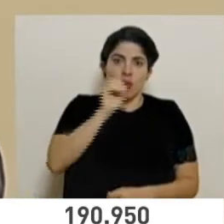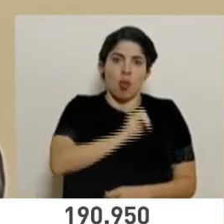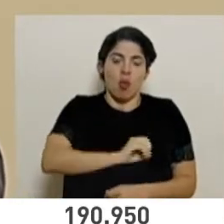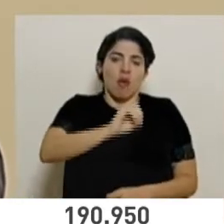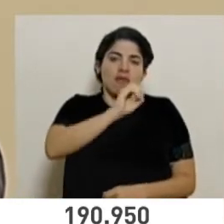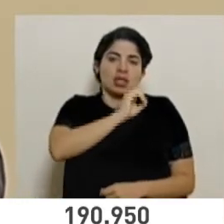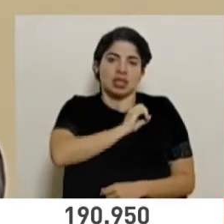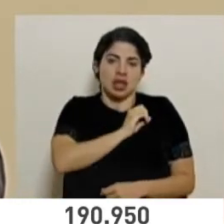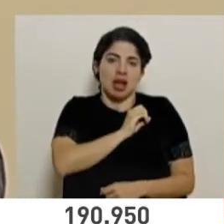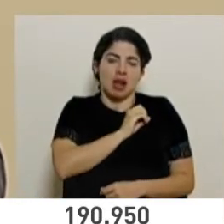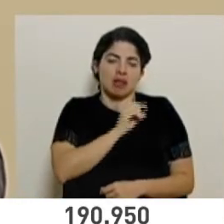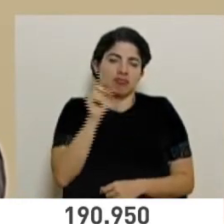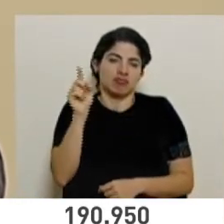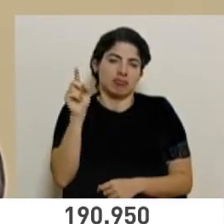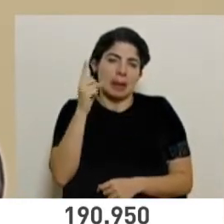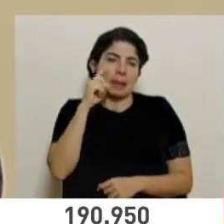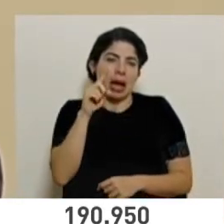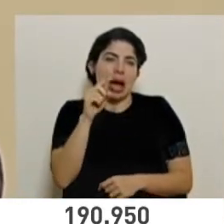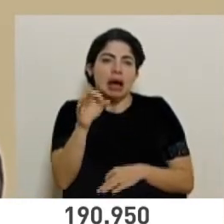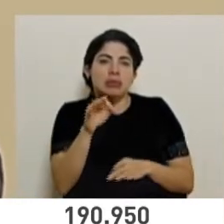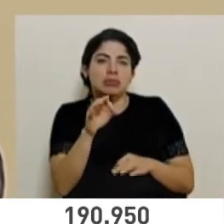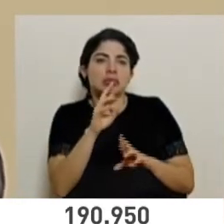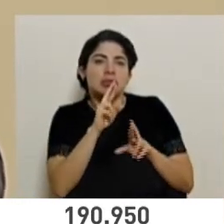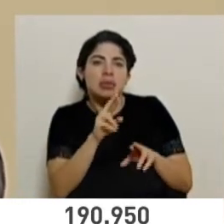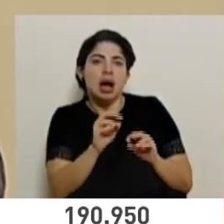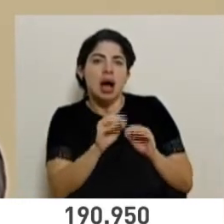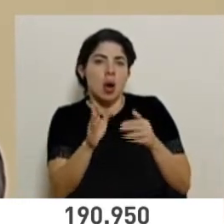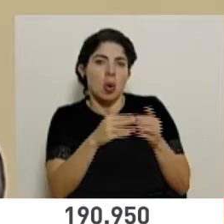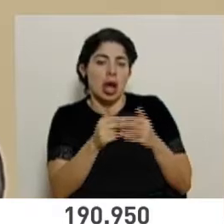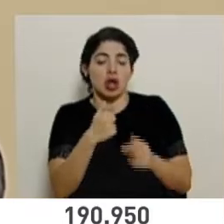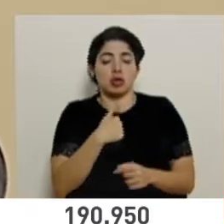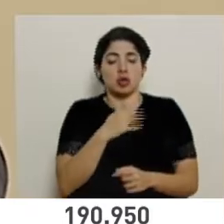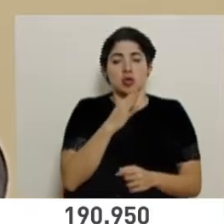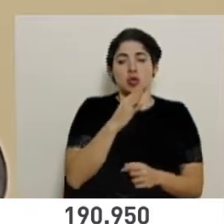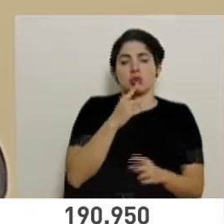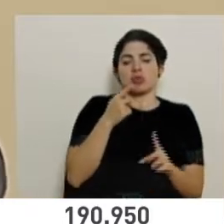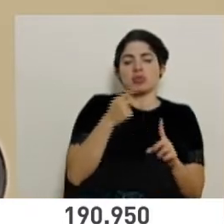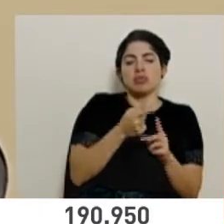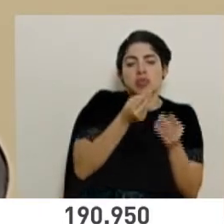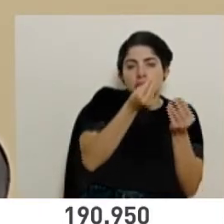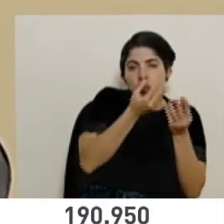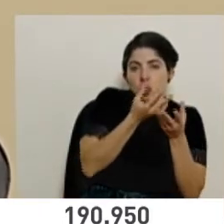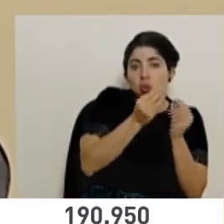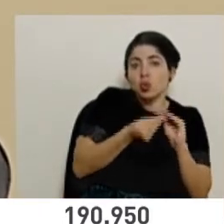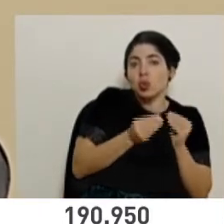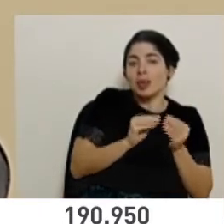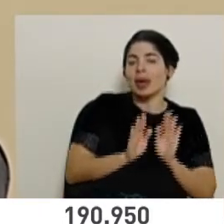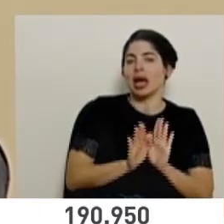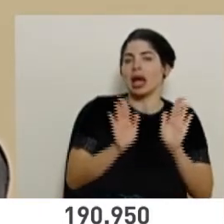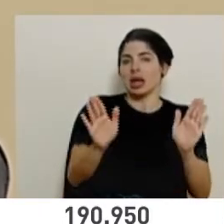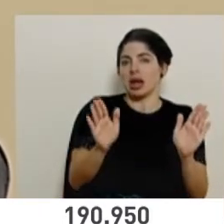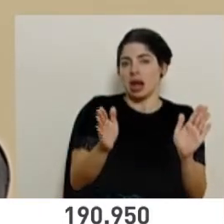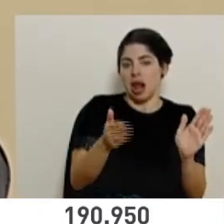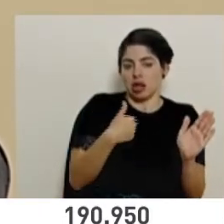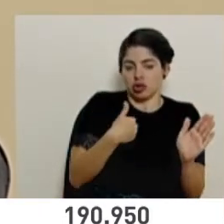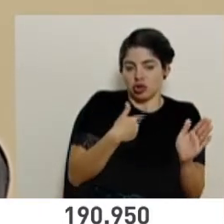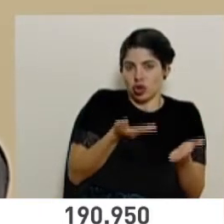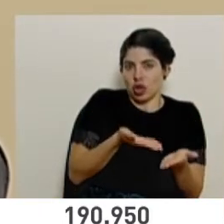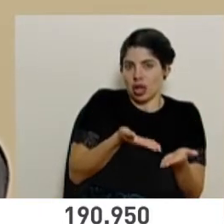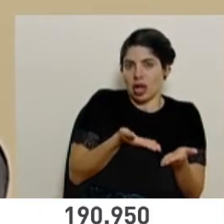oficial para aclarar cualquier duda al respecto. Yo voy a referirme a datos generales que manejo